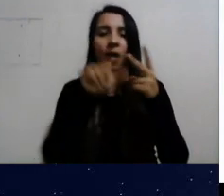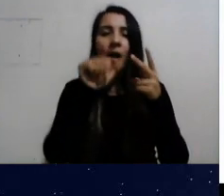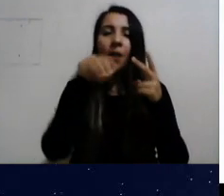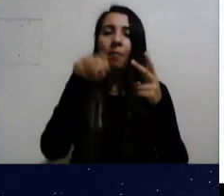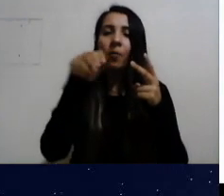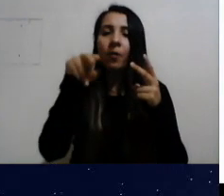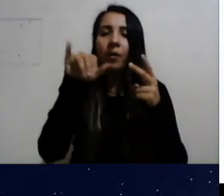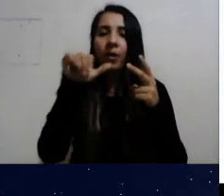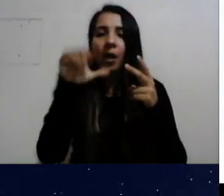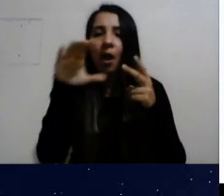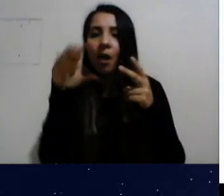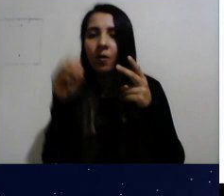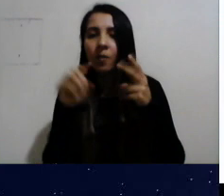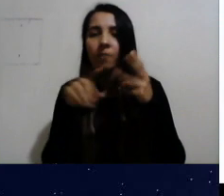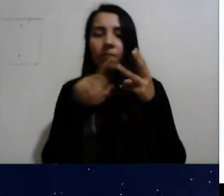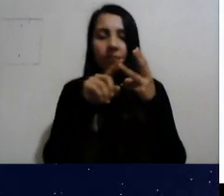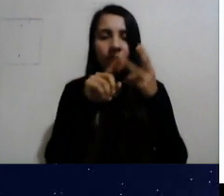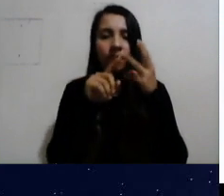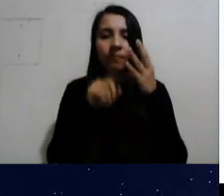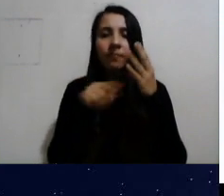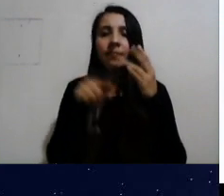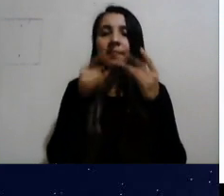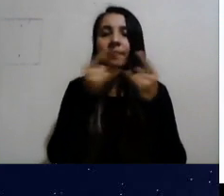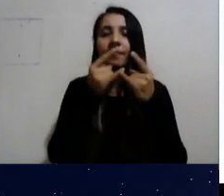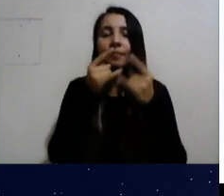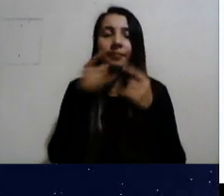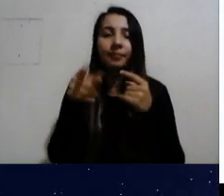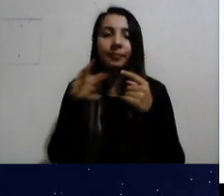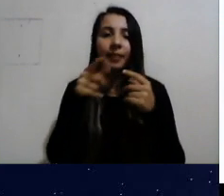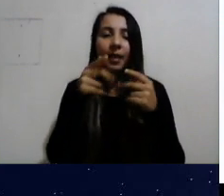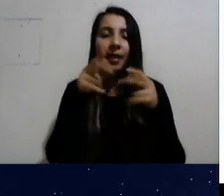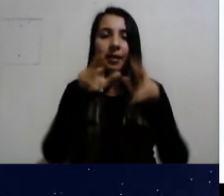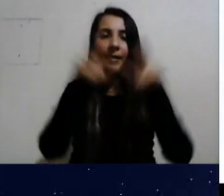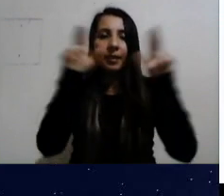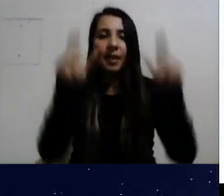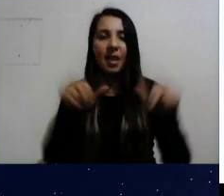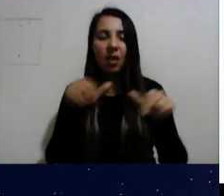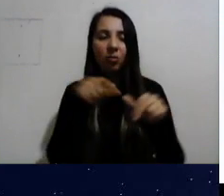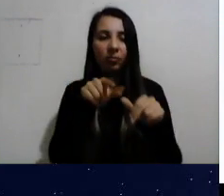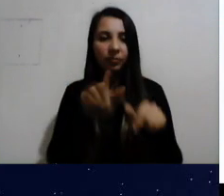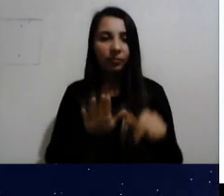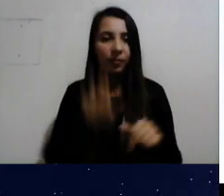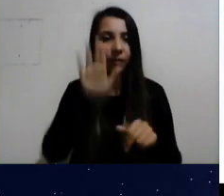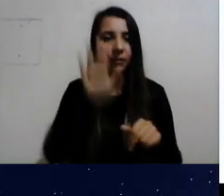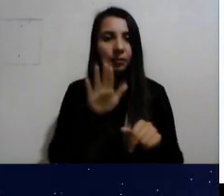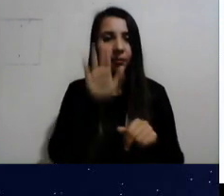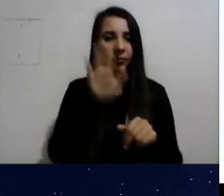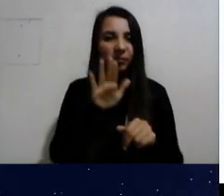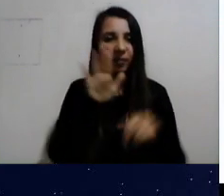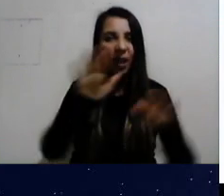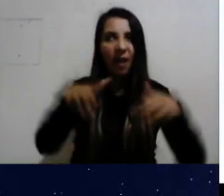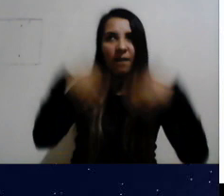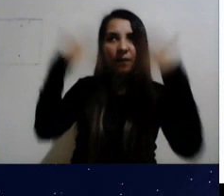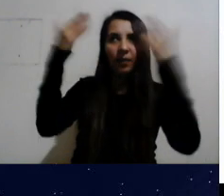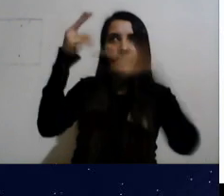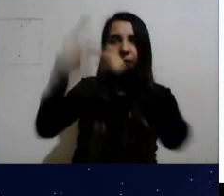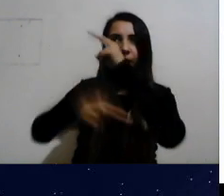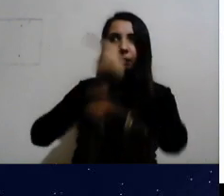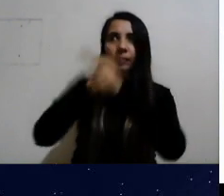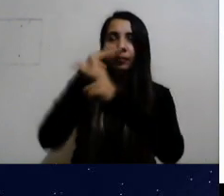de amoníaco, un hielo sucio que se parecía al polvo interestelar, con una composición similar al del polvo